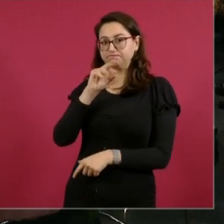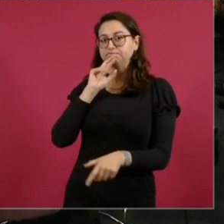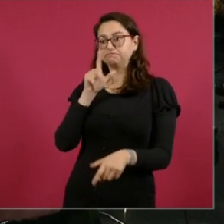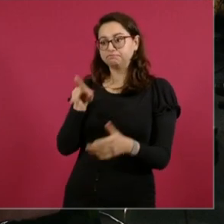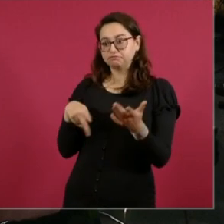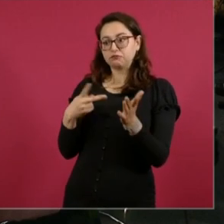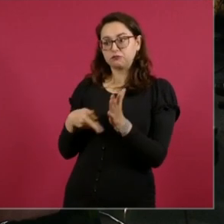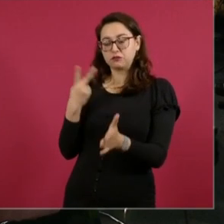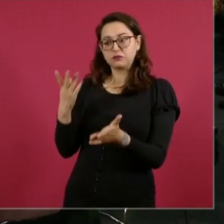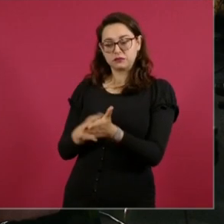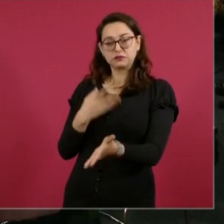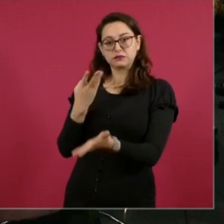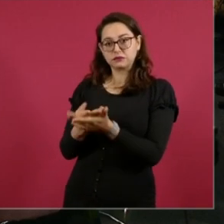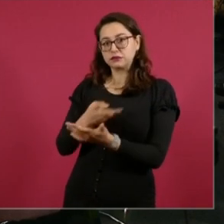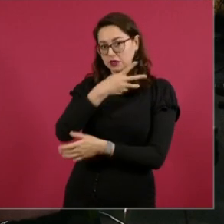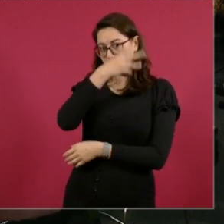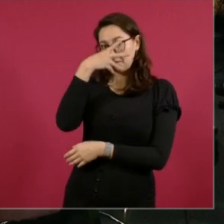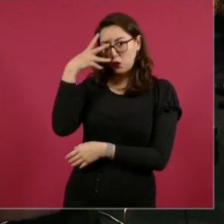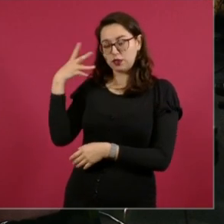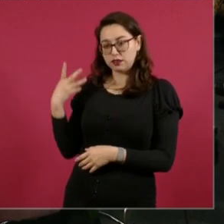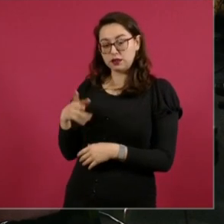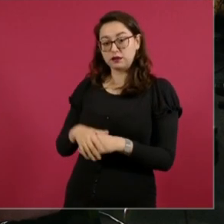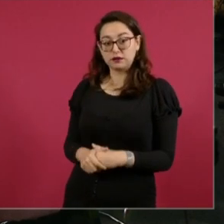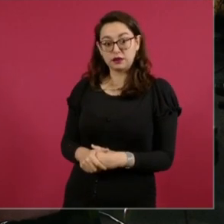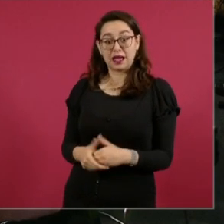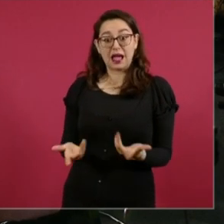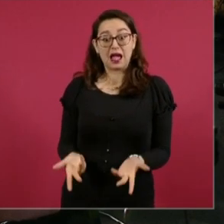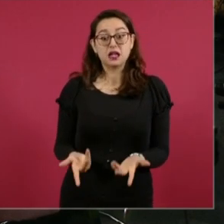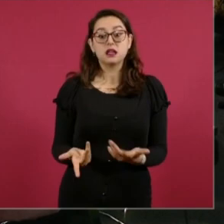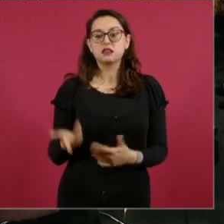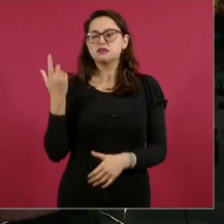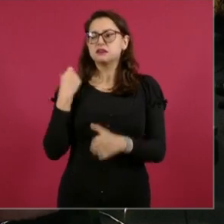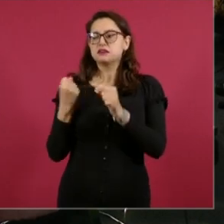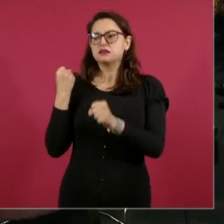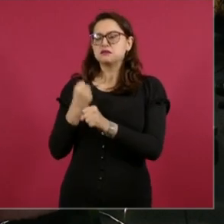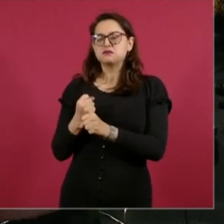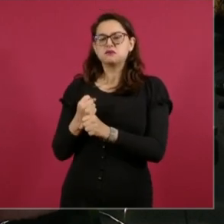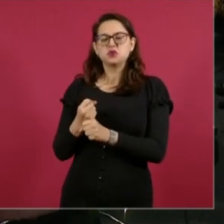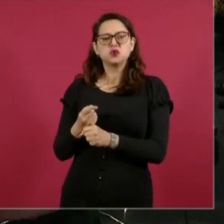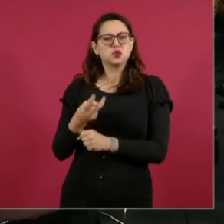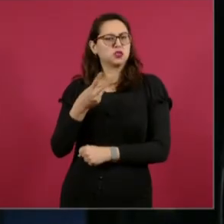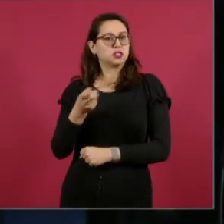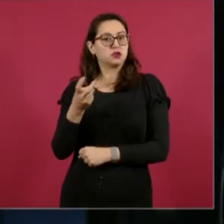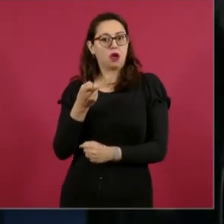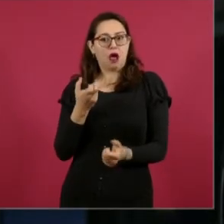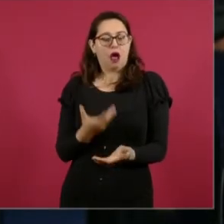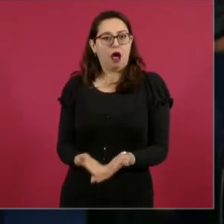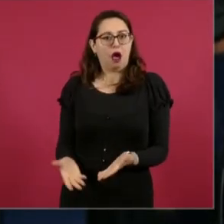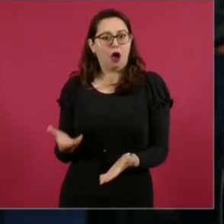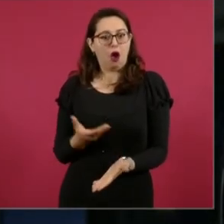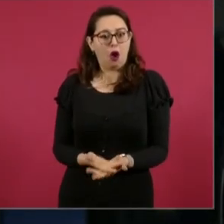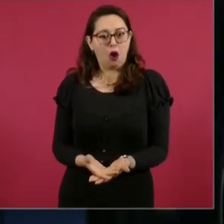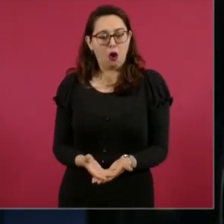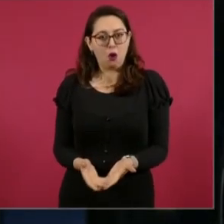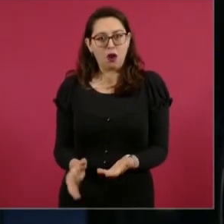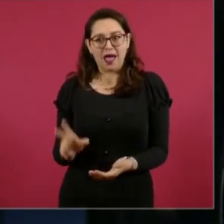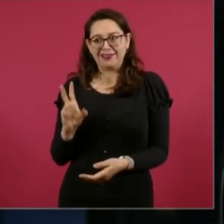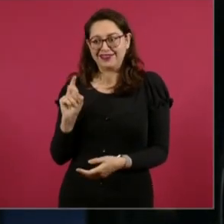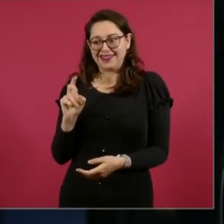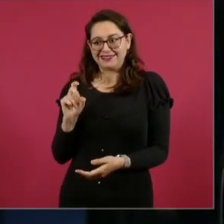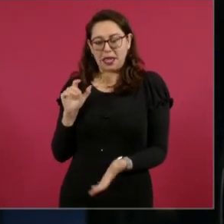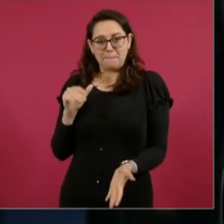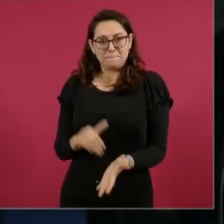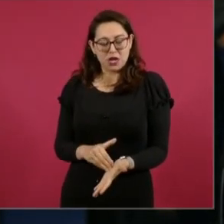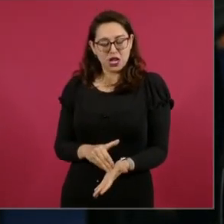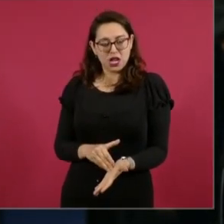mexicanos solicitando refugio. El año pasado fueron 30,000. Entonces tienen ese temor porque se sienten